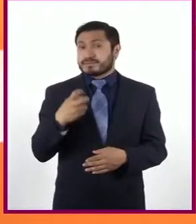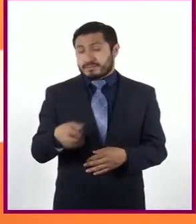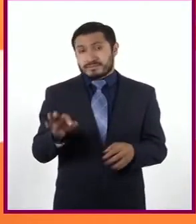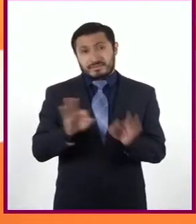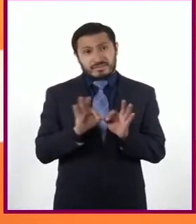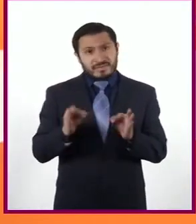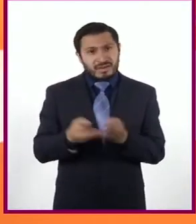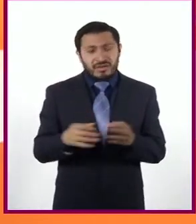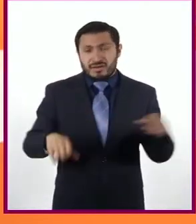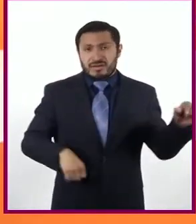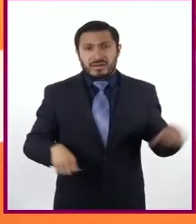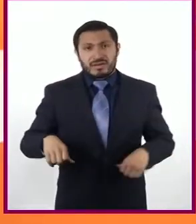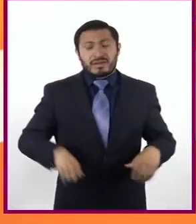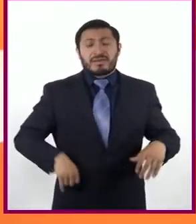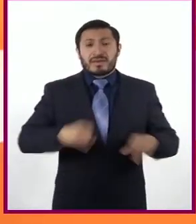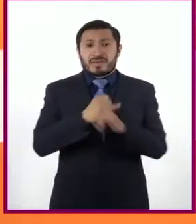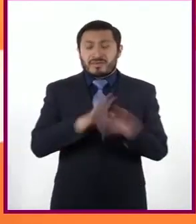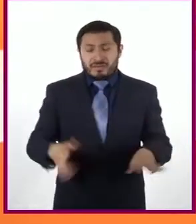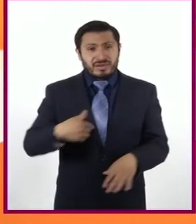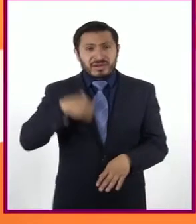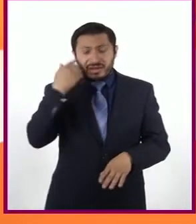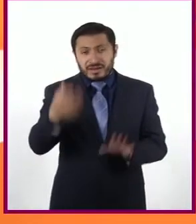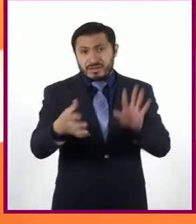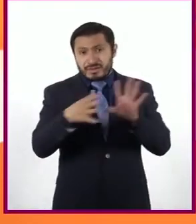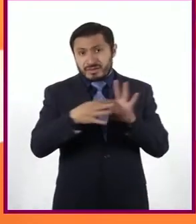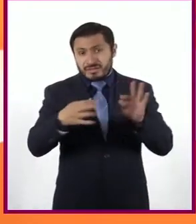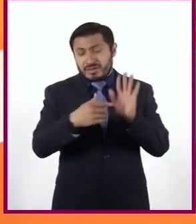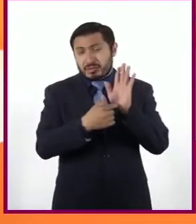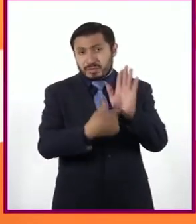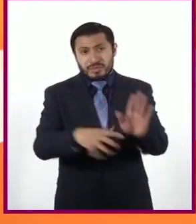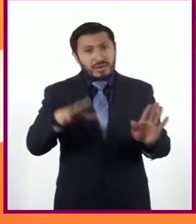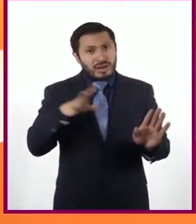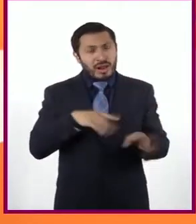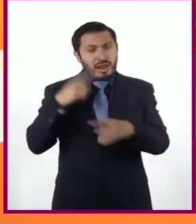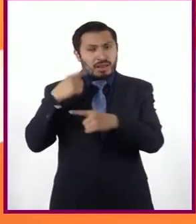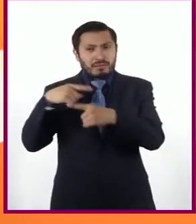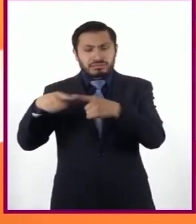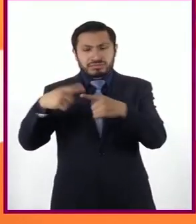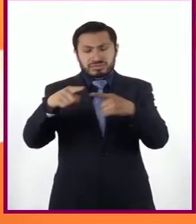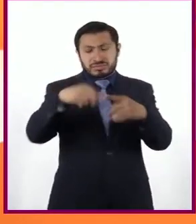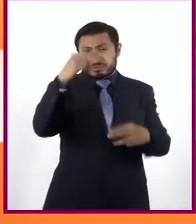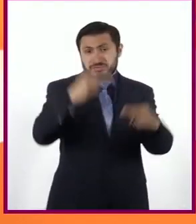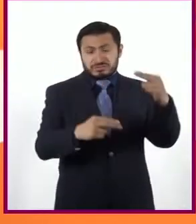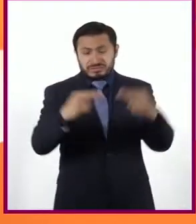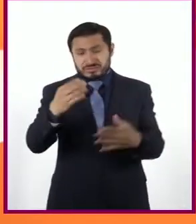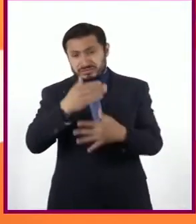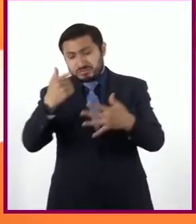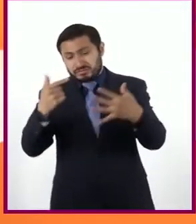me gustaría puntualizar que existen distintas dimensiones de participación: